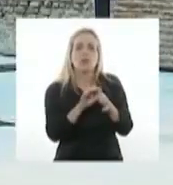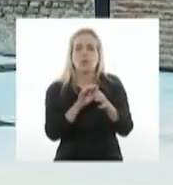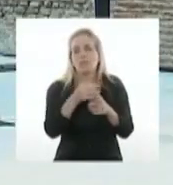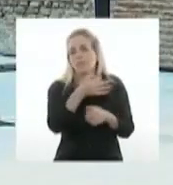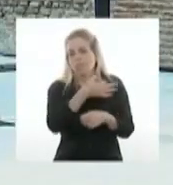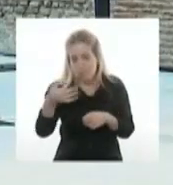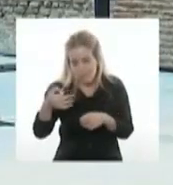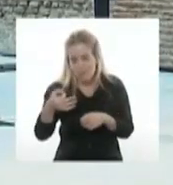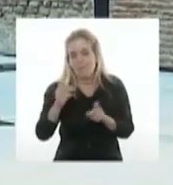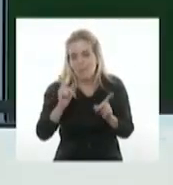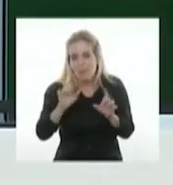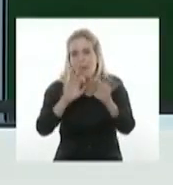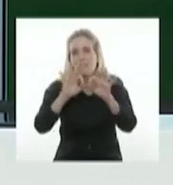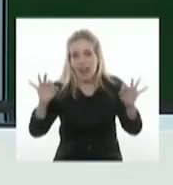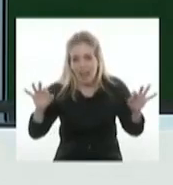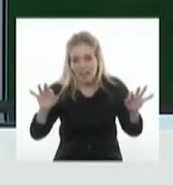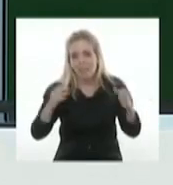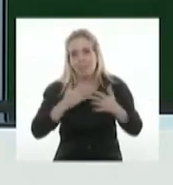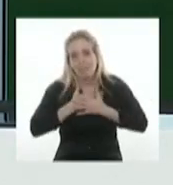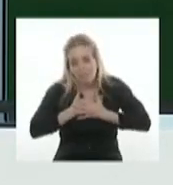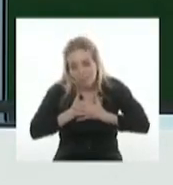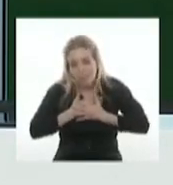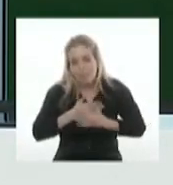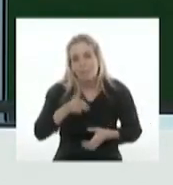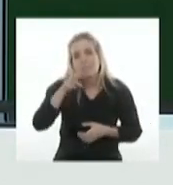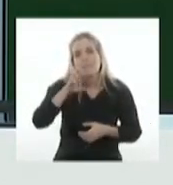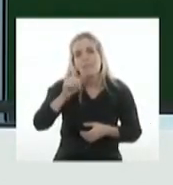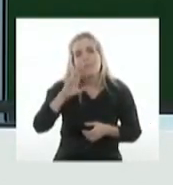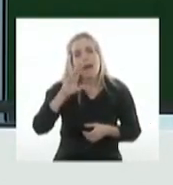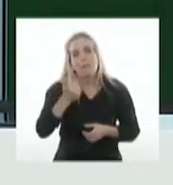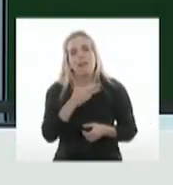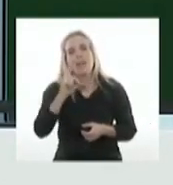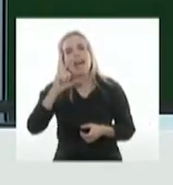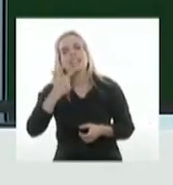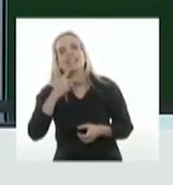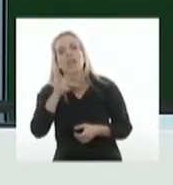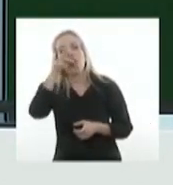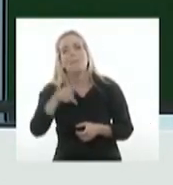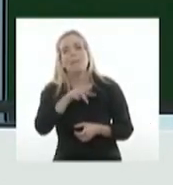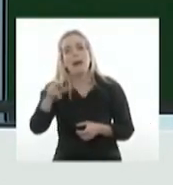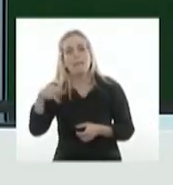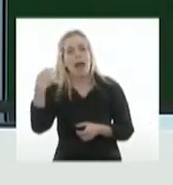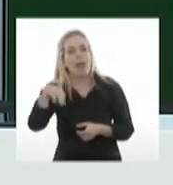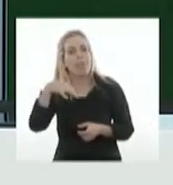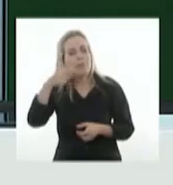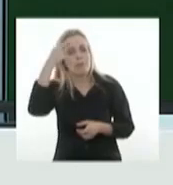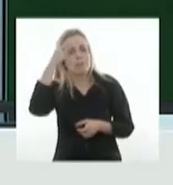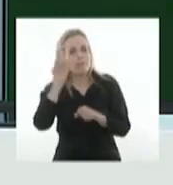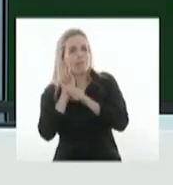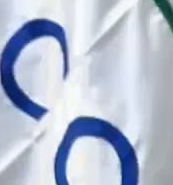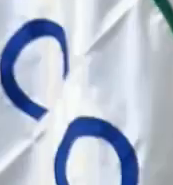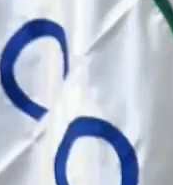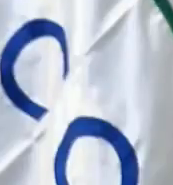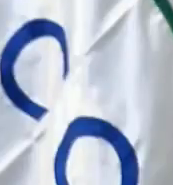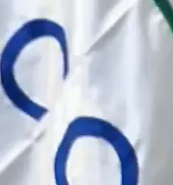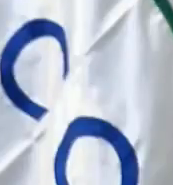que importan para comprar. Importan también porque en una economía pequeña el progreso técnico se viene incorporado en los insumos que compra y en